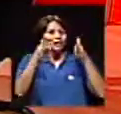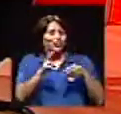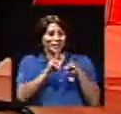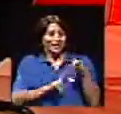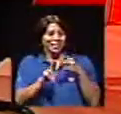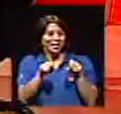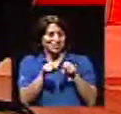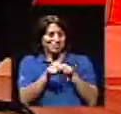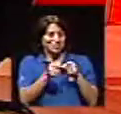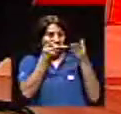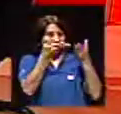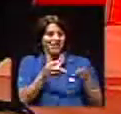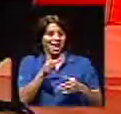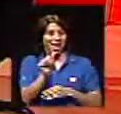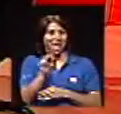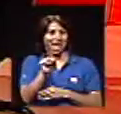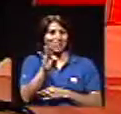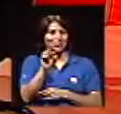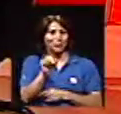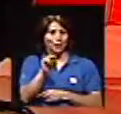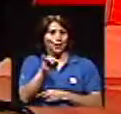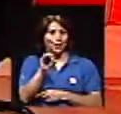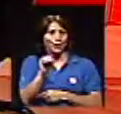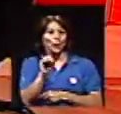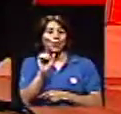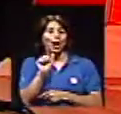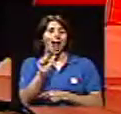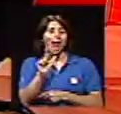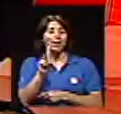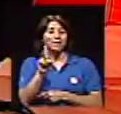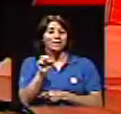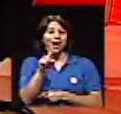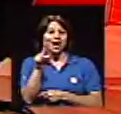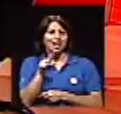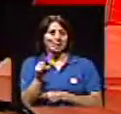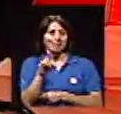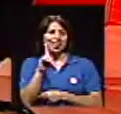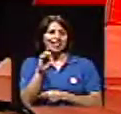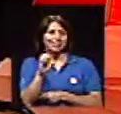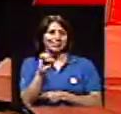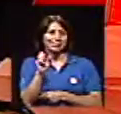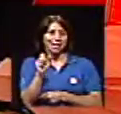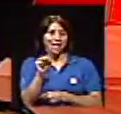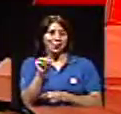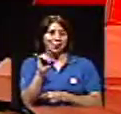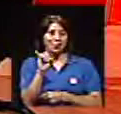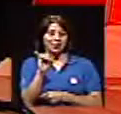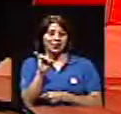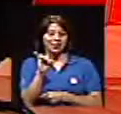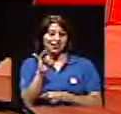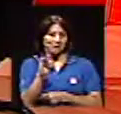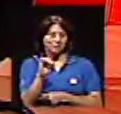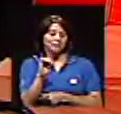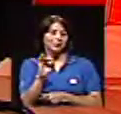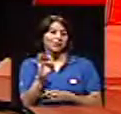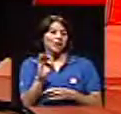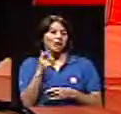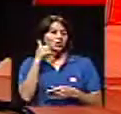Álvarez de Santi. Y me parece que hay otra dimensión que la gente conoce